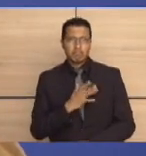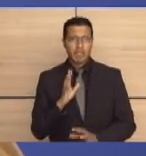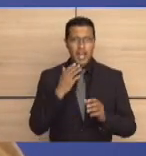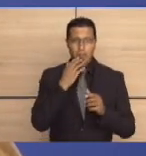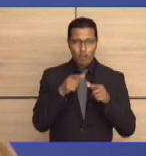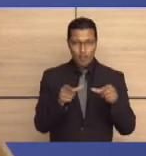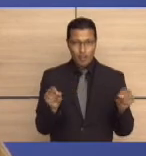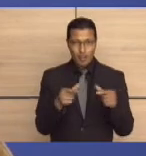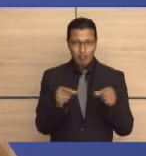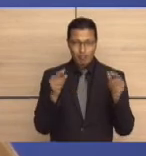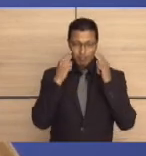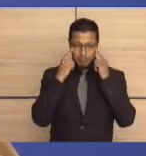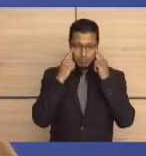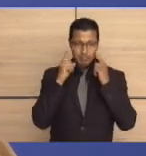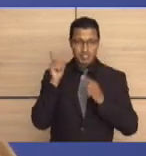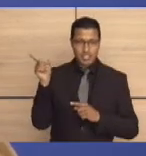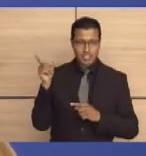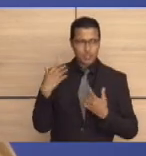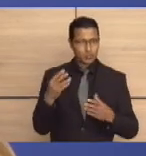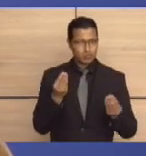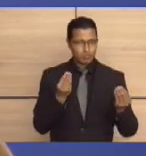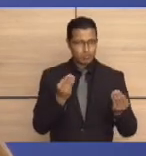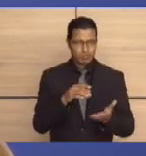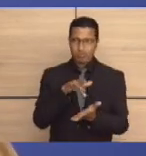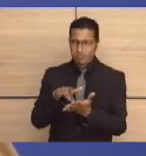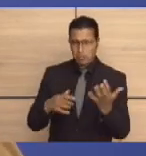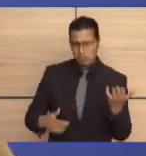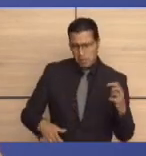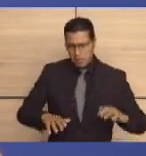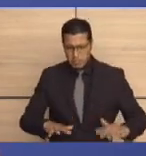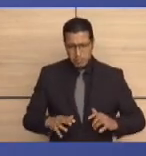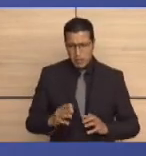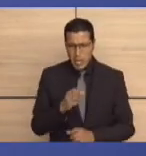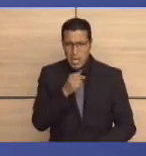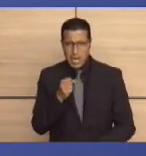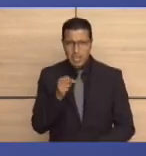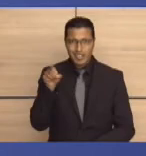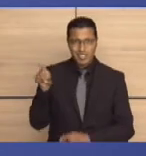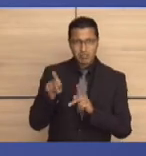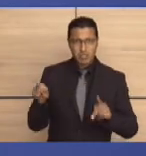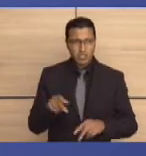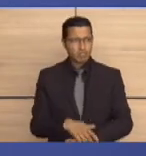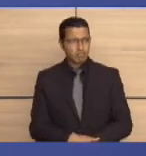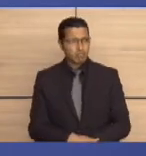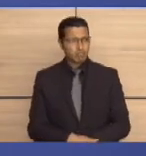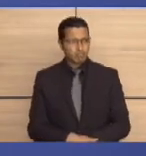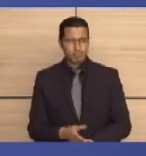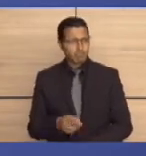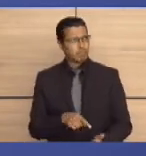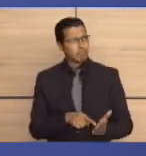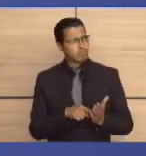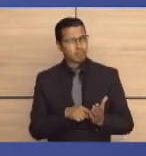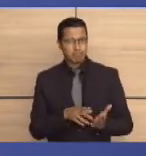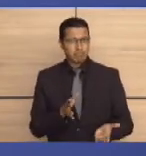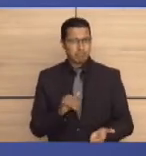Japón tuvimos varios conciertos y las personas solamente hacían así y